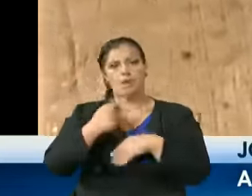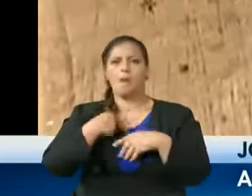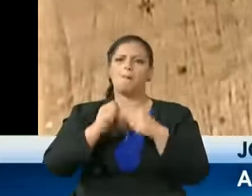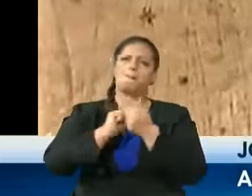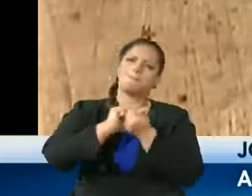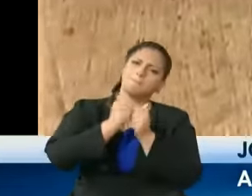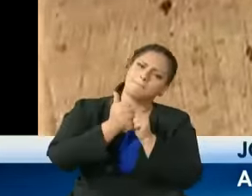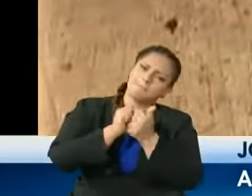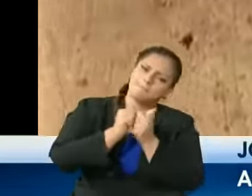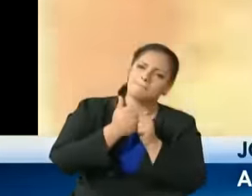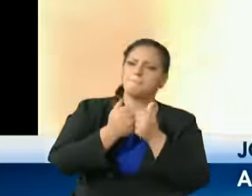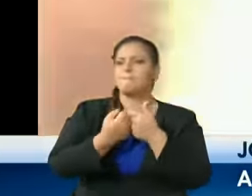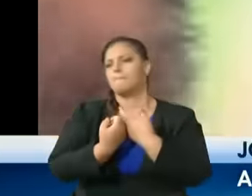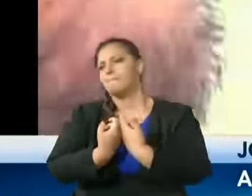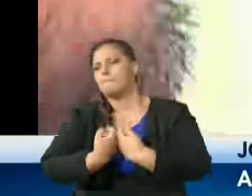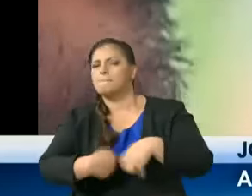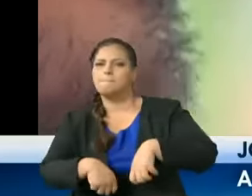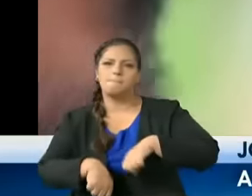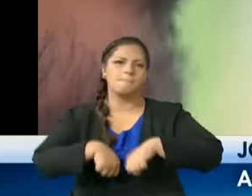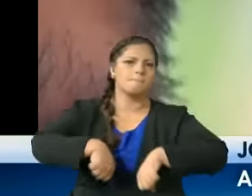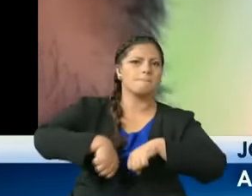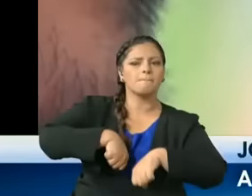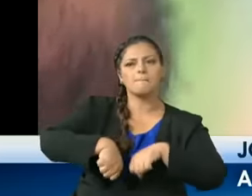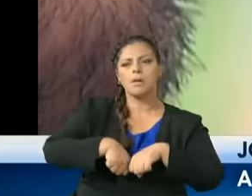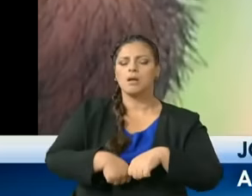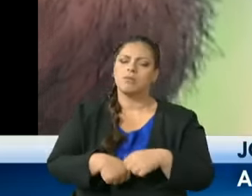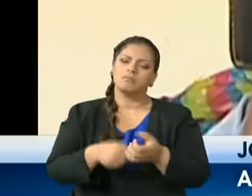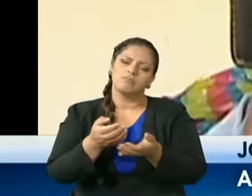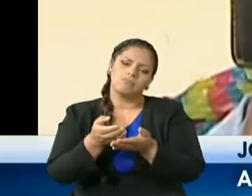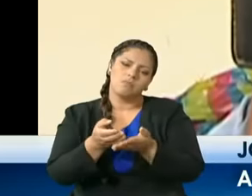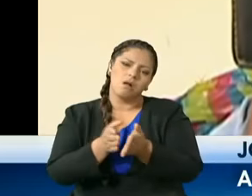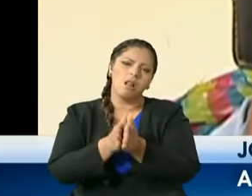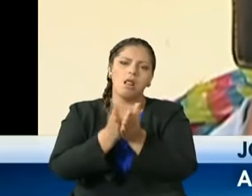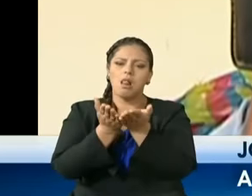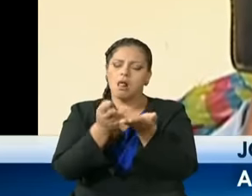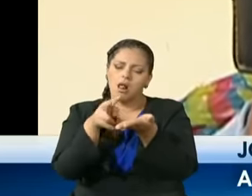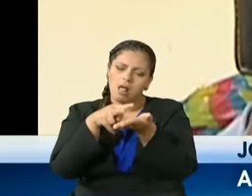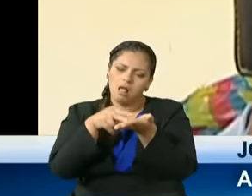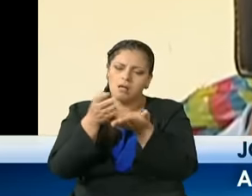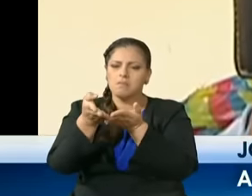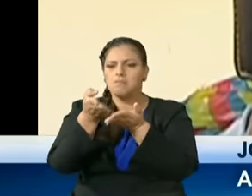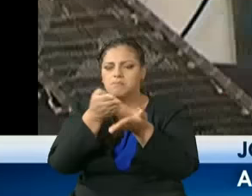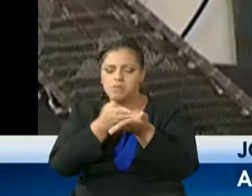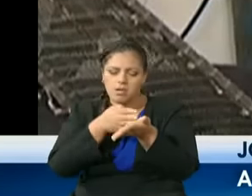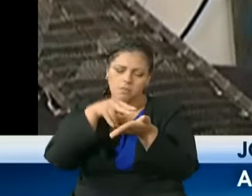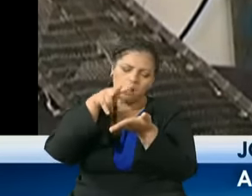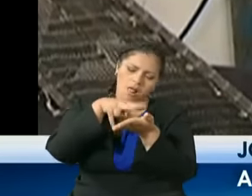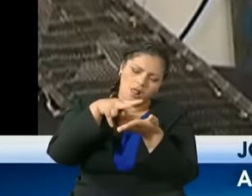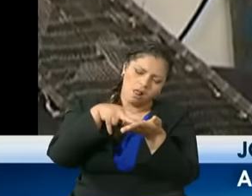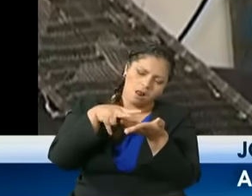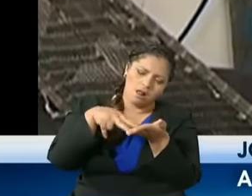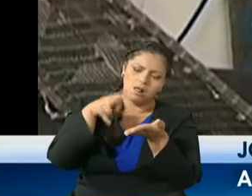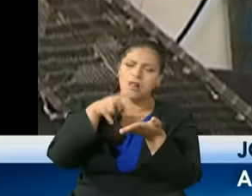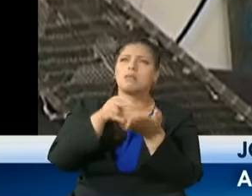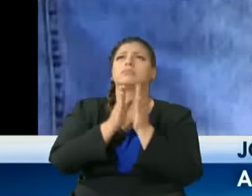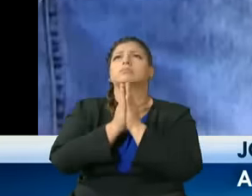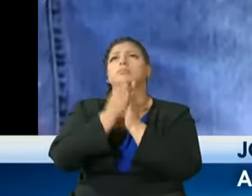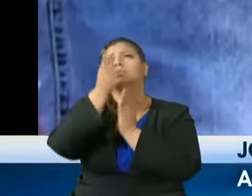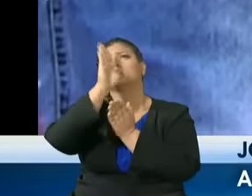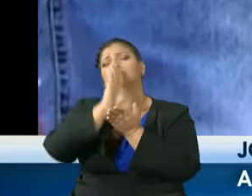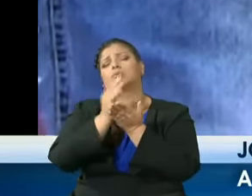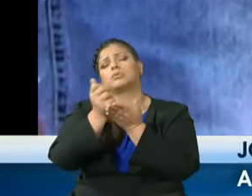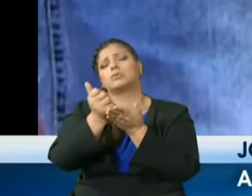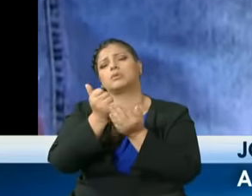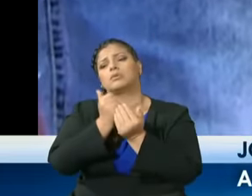pero ya trato de volver a mi vida deportiva. Me distraigo leyendo, leo la Biblia, voy a empezar la iglesia. Le pido a Dios que tenga misericordia para